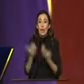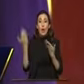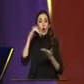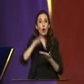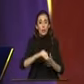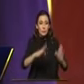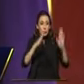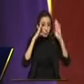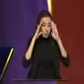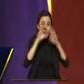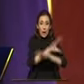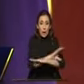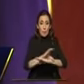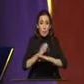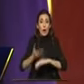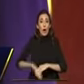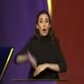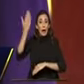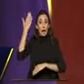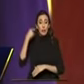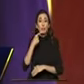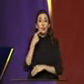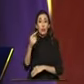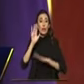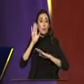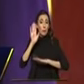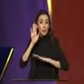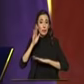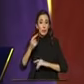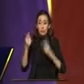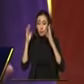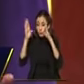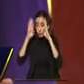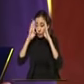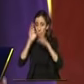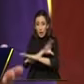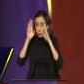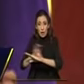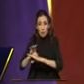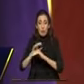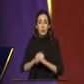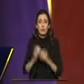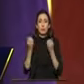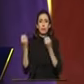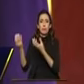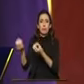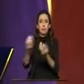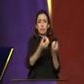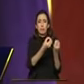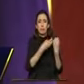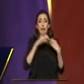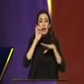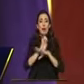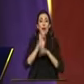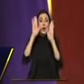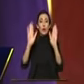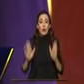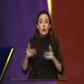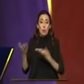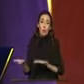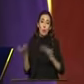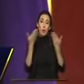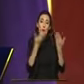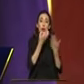campo, ¿cómo lo ofrecimos? Han sido enormes los recursos que hemos entregado a miles y miles de ecuatorianos inyectando dinero a la